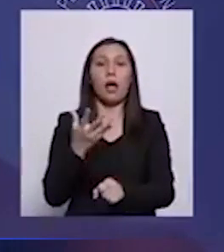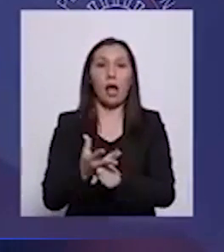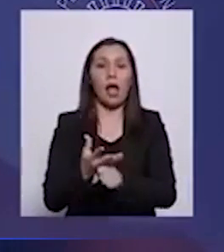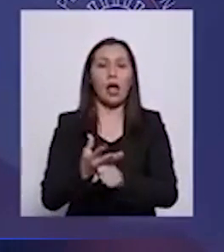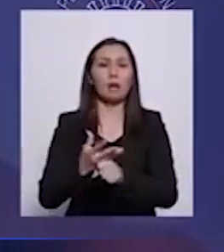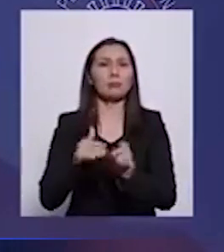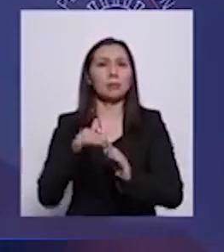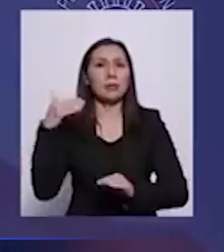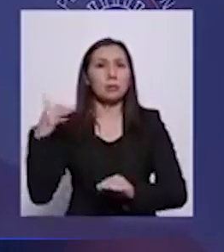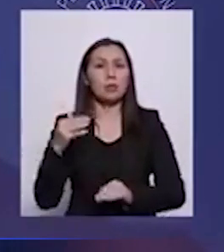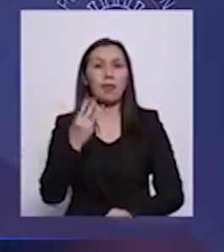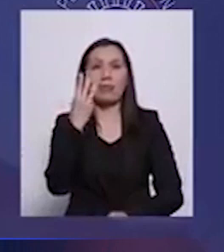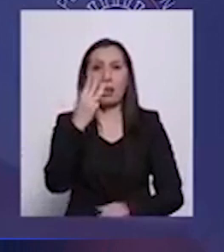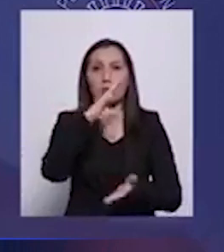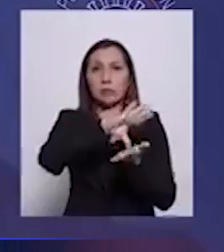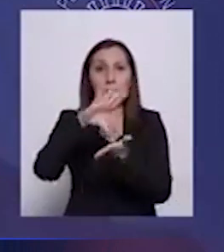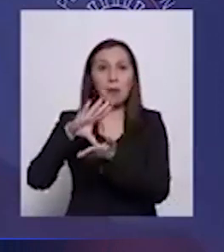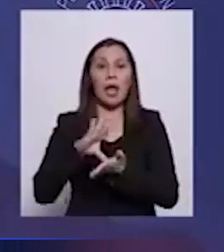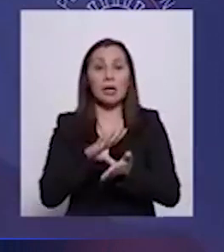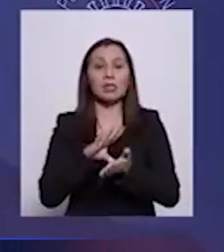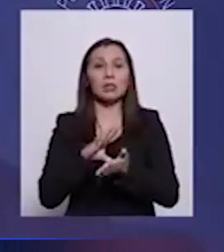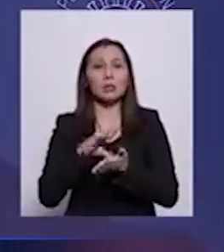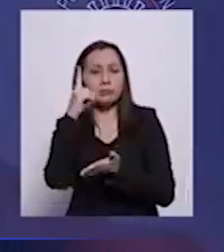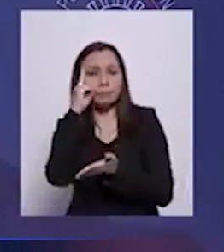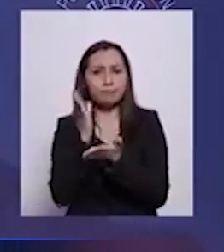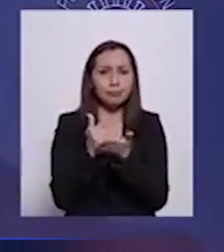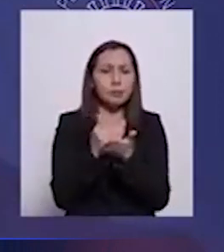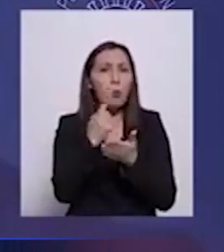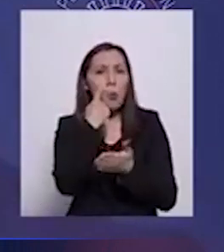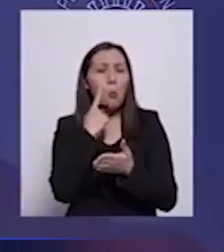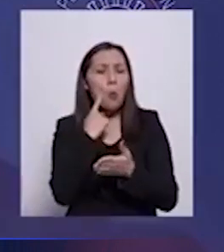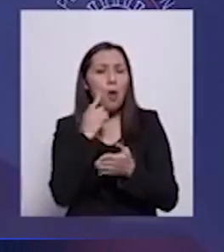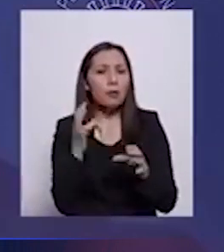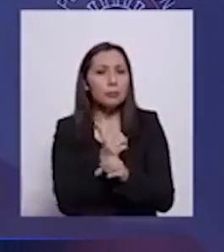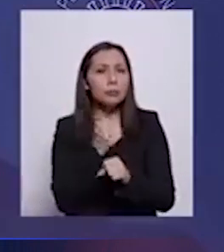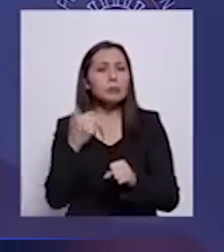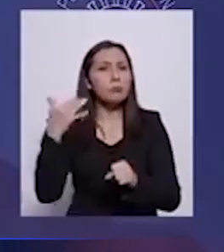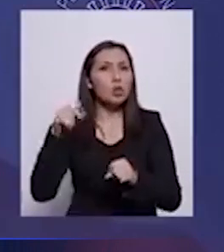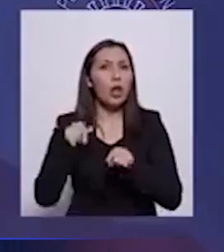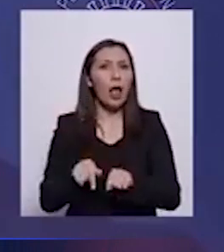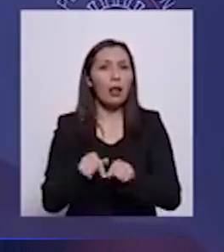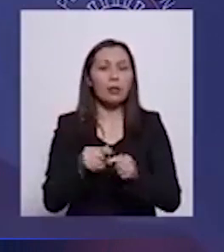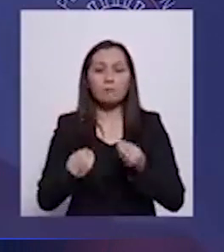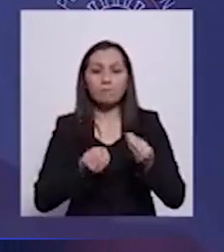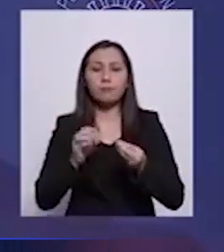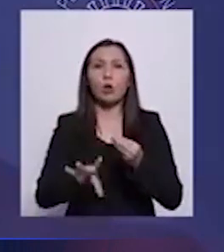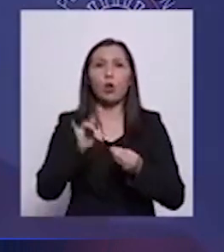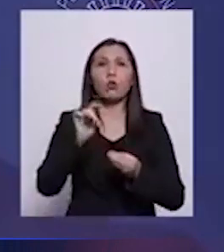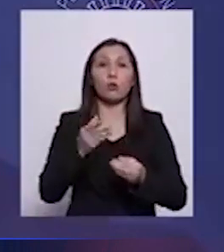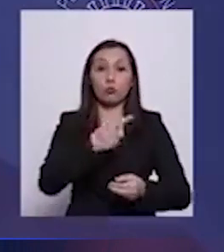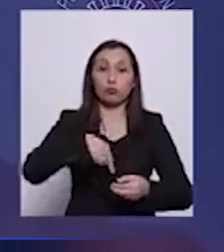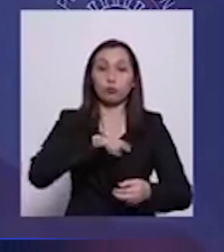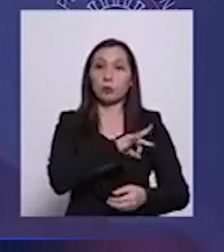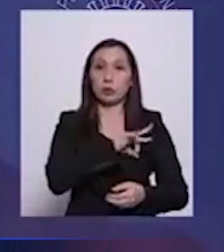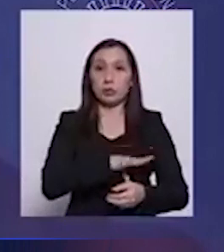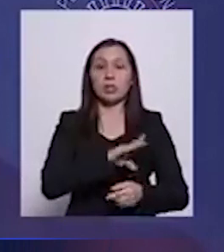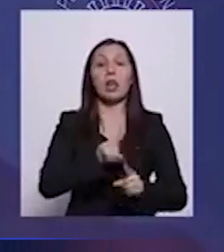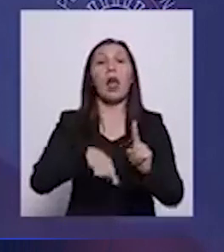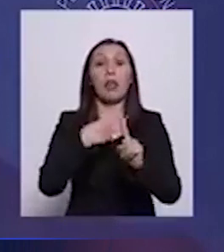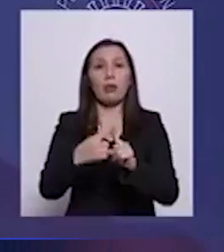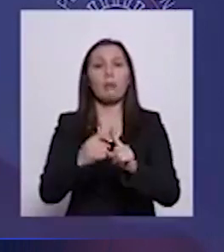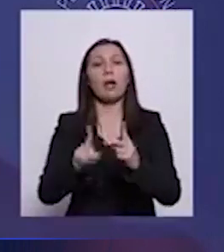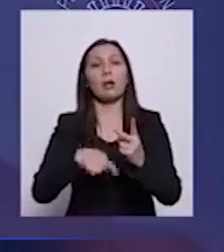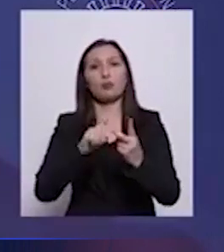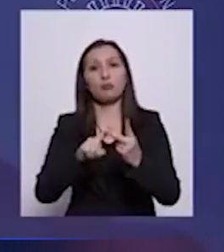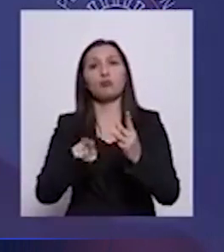hay fundamentalmente tres países que tienen una estrategia de testeo muy importante entre ellos el nuestro y